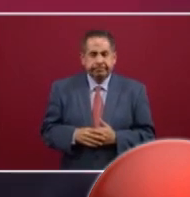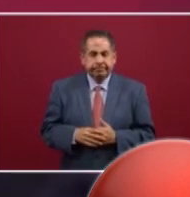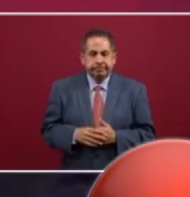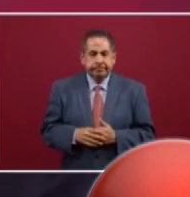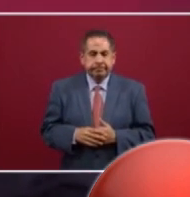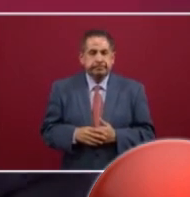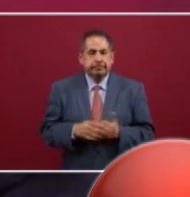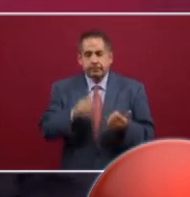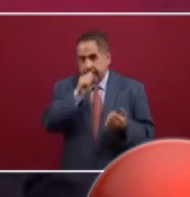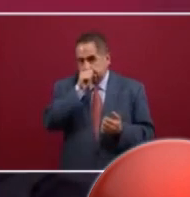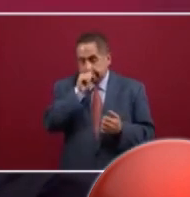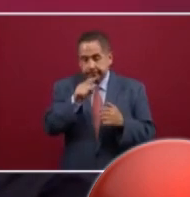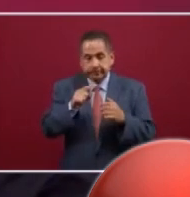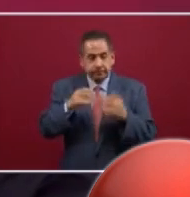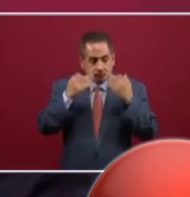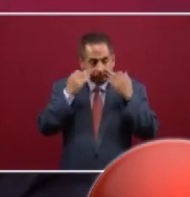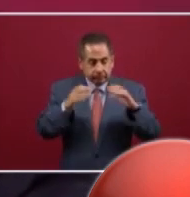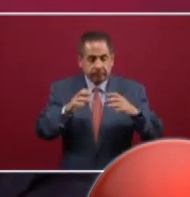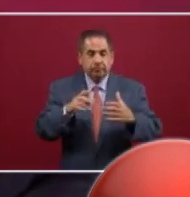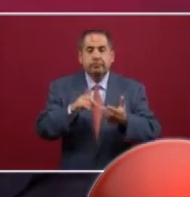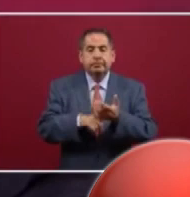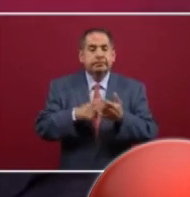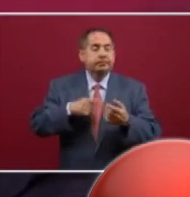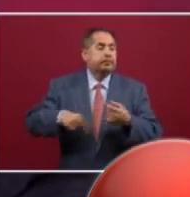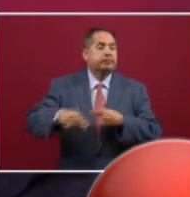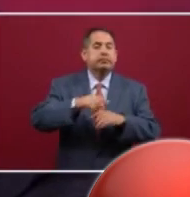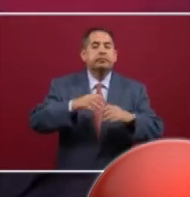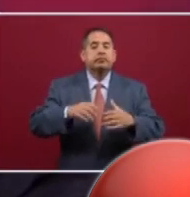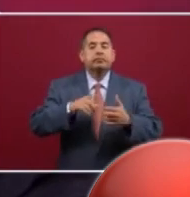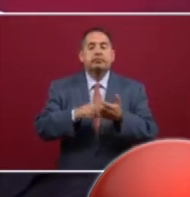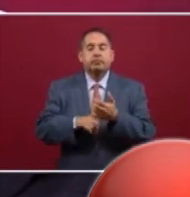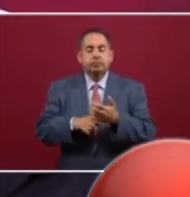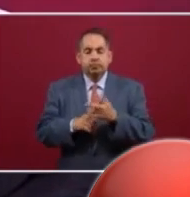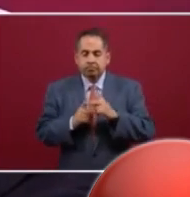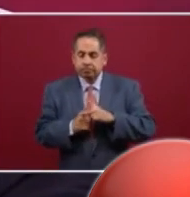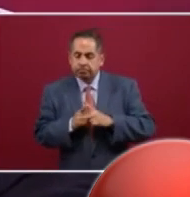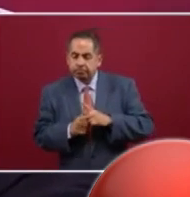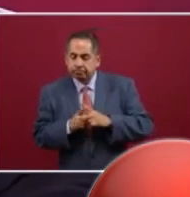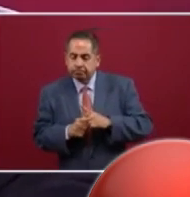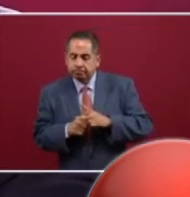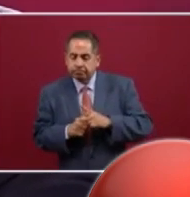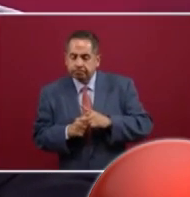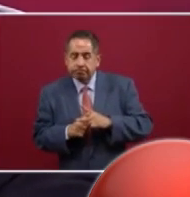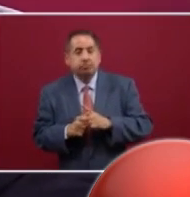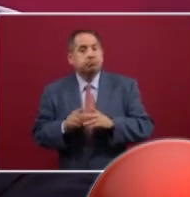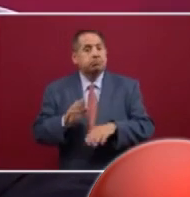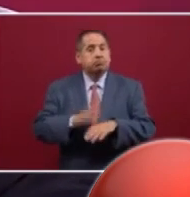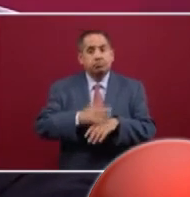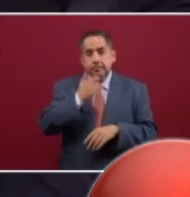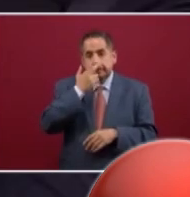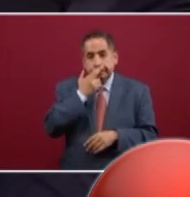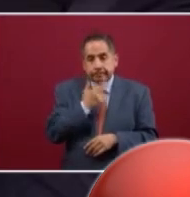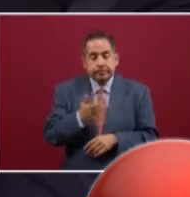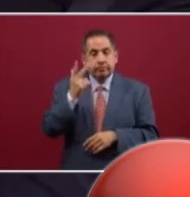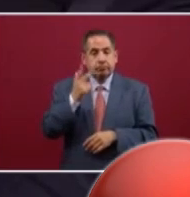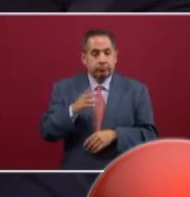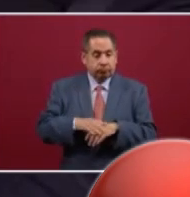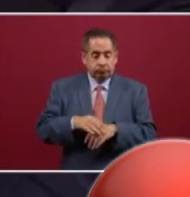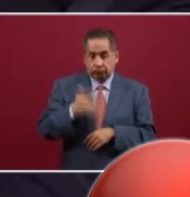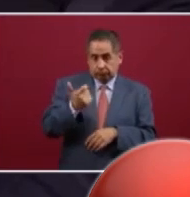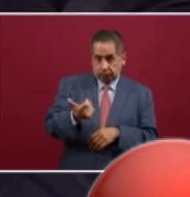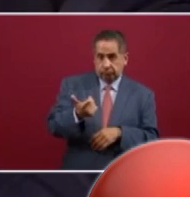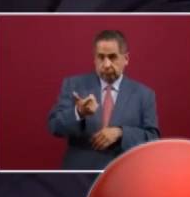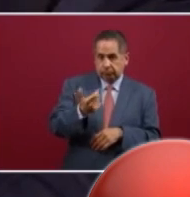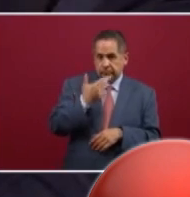así lo demuestran los números. Se fortaleció nuestra